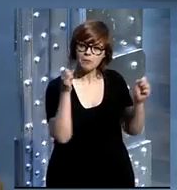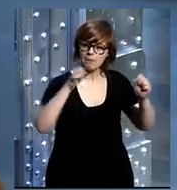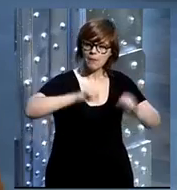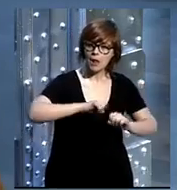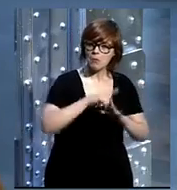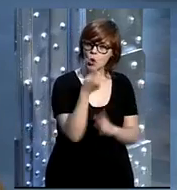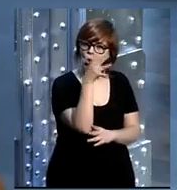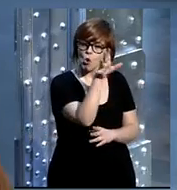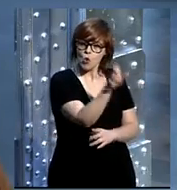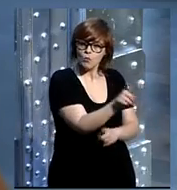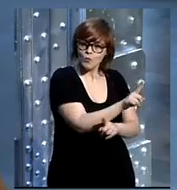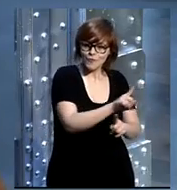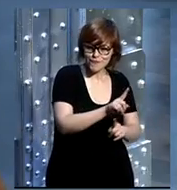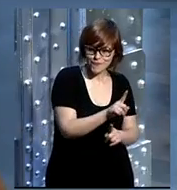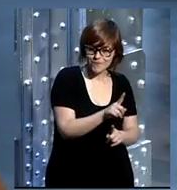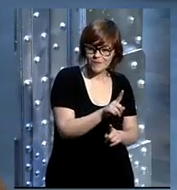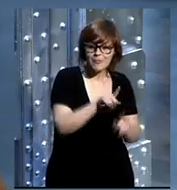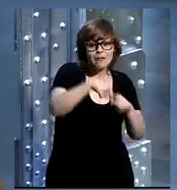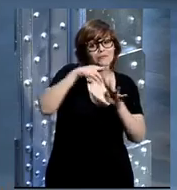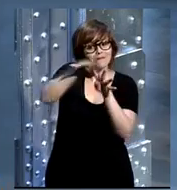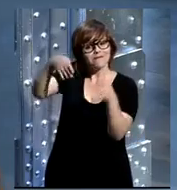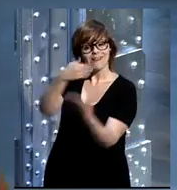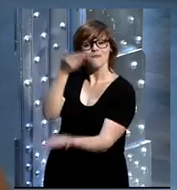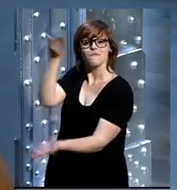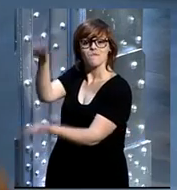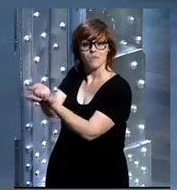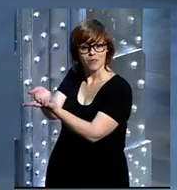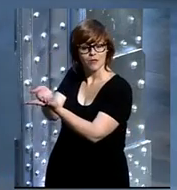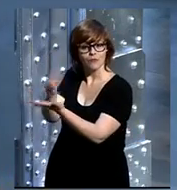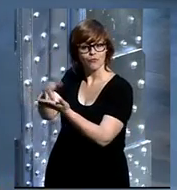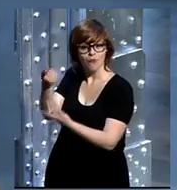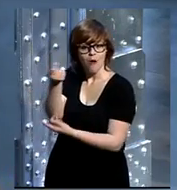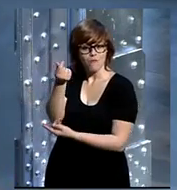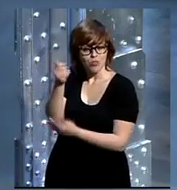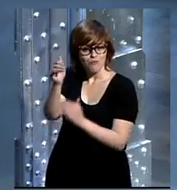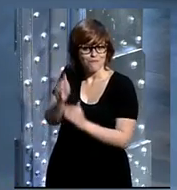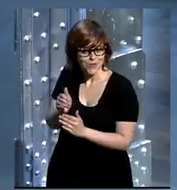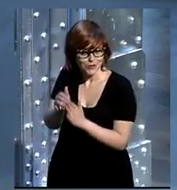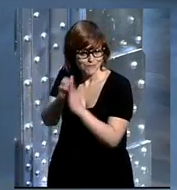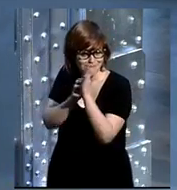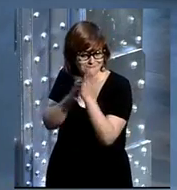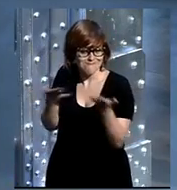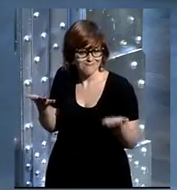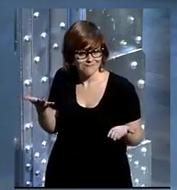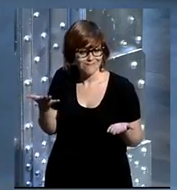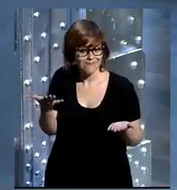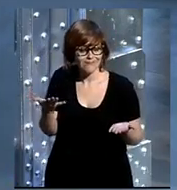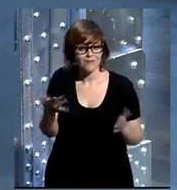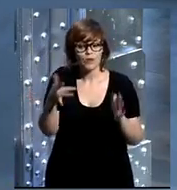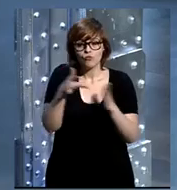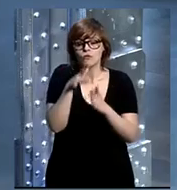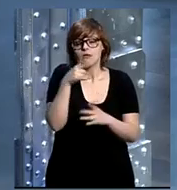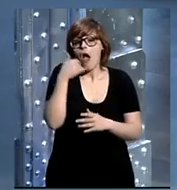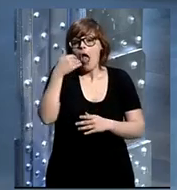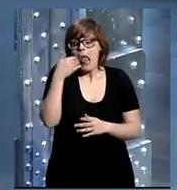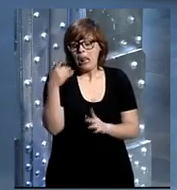luego directamente lo encargaban en Internet, donde les costaba muchísimo menos. Esto, que siendo un fenómeno aislado